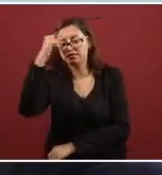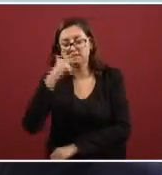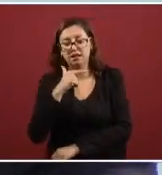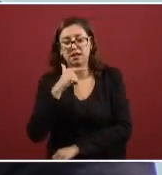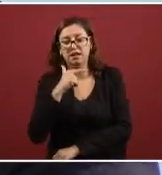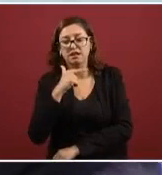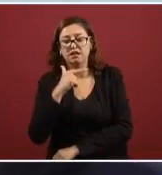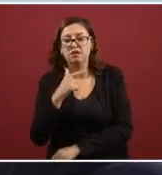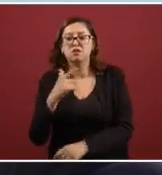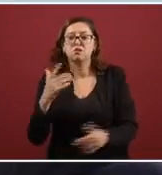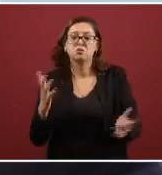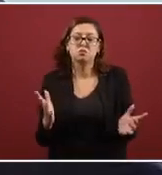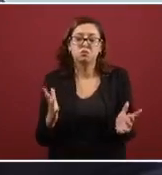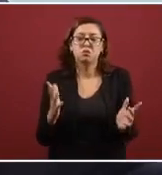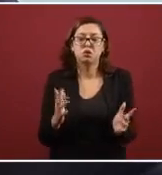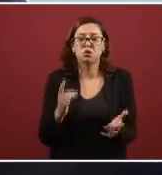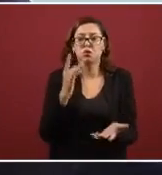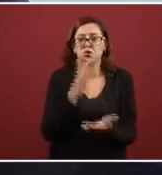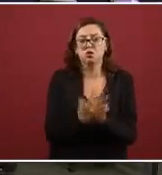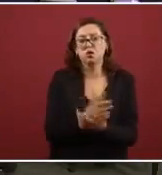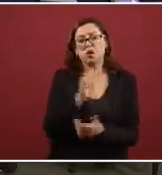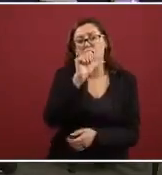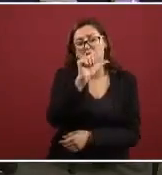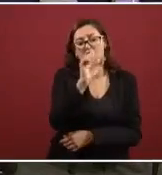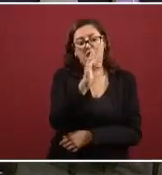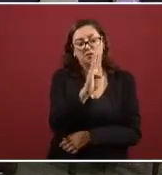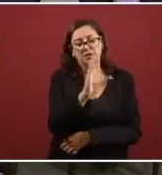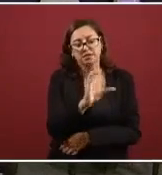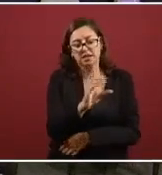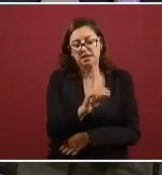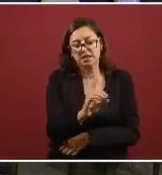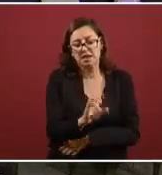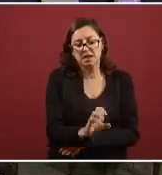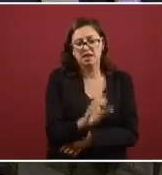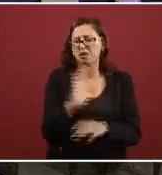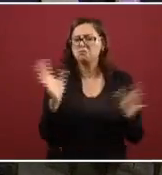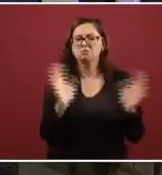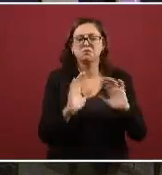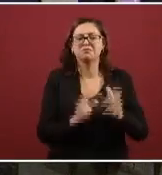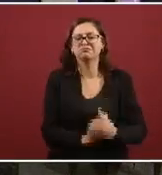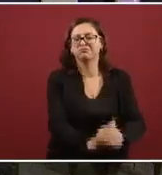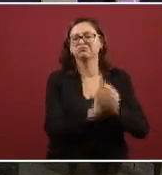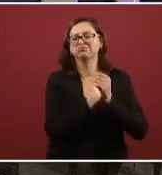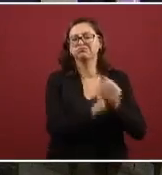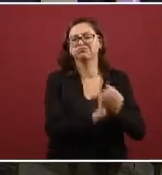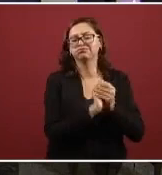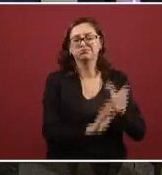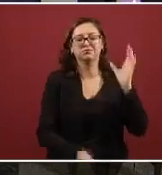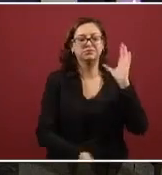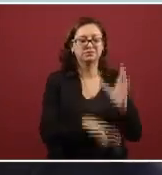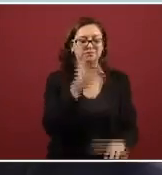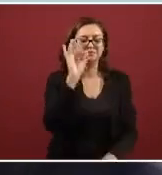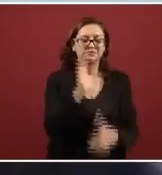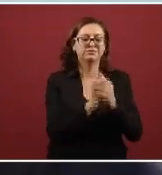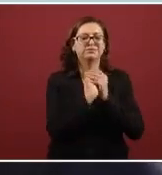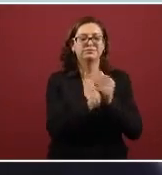de un criterio alfabético, sino que este se sortee, ya que es normal,